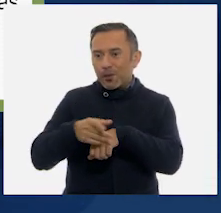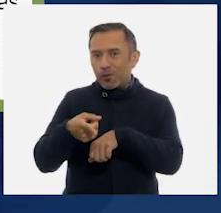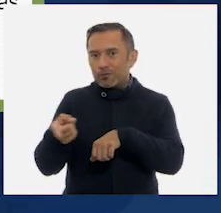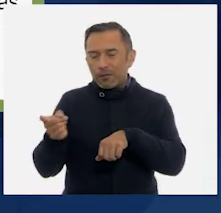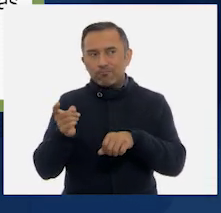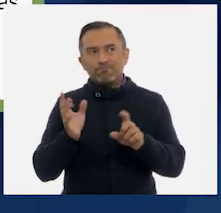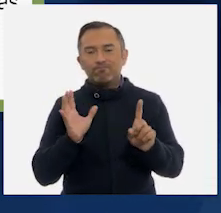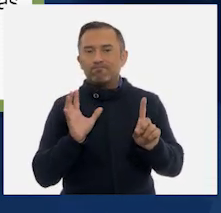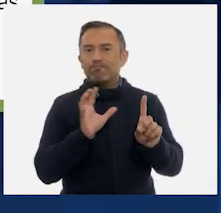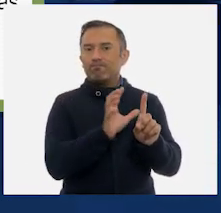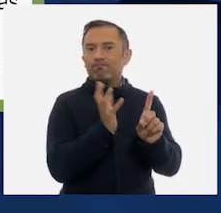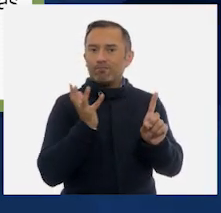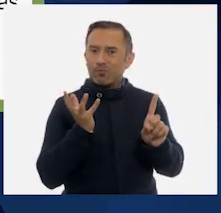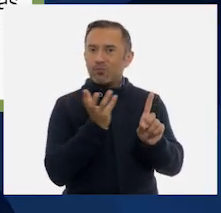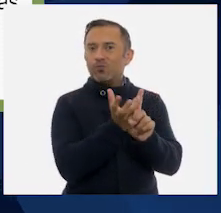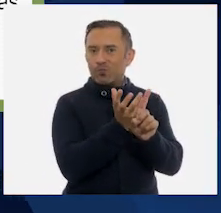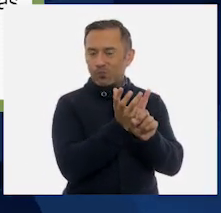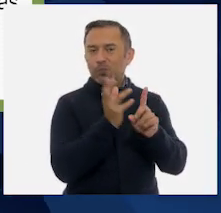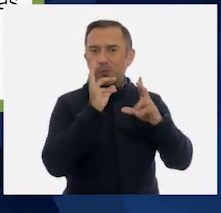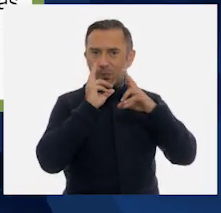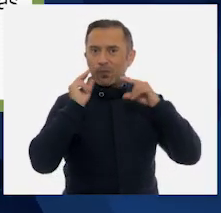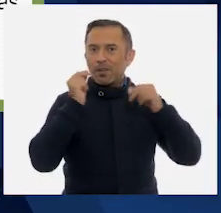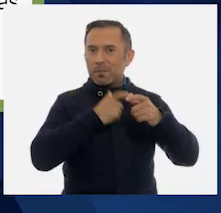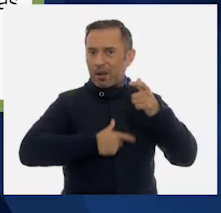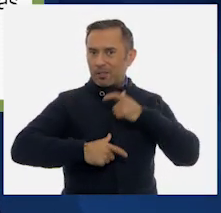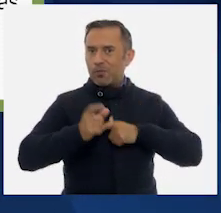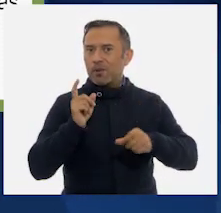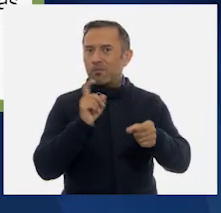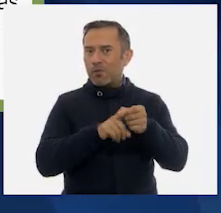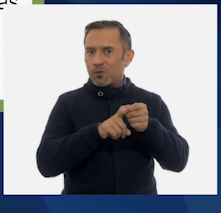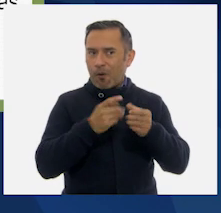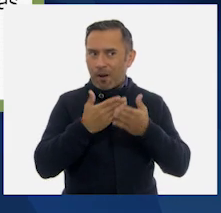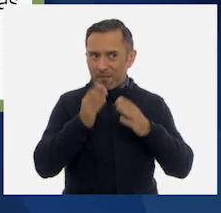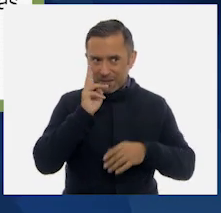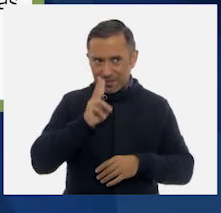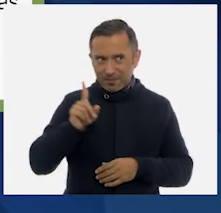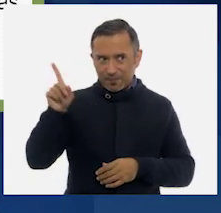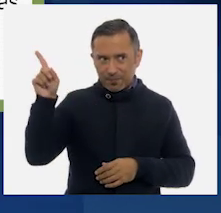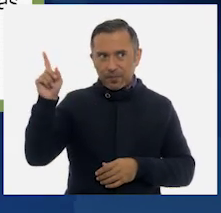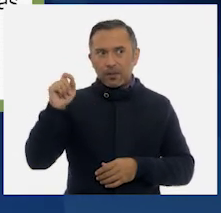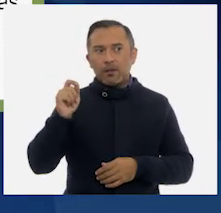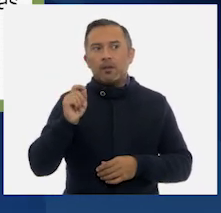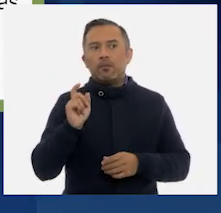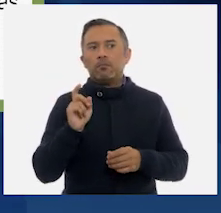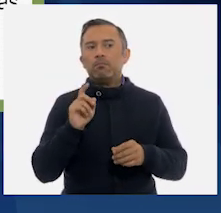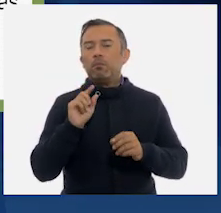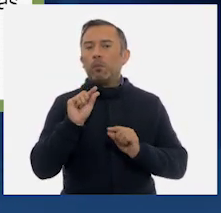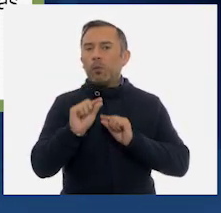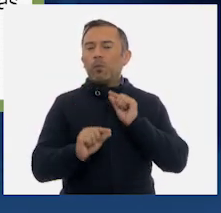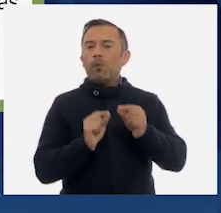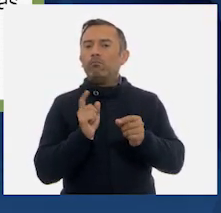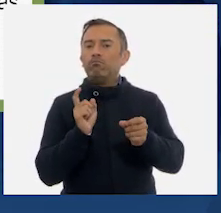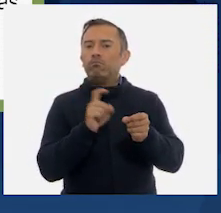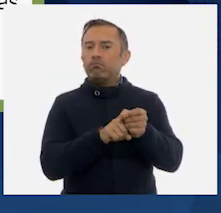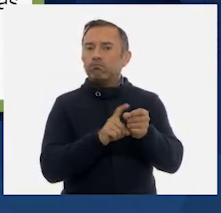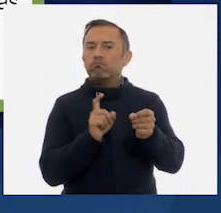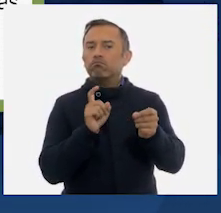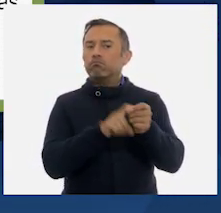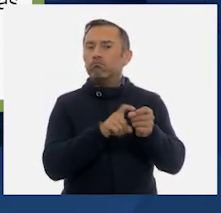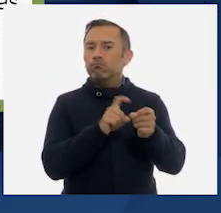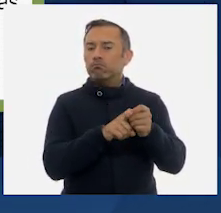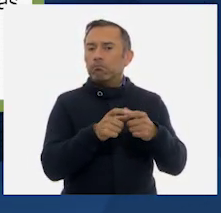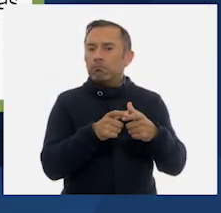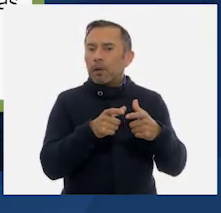viendo en pantalla, pues cómo fueron uniéndose, cómo fueron combatiendo,